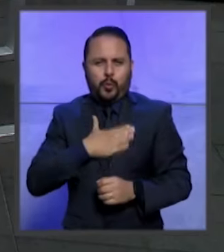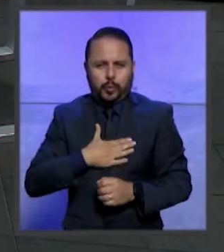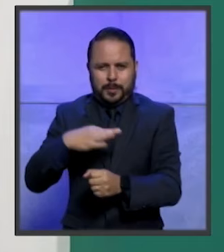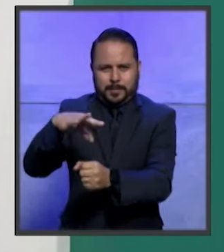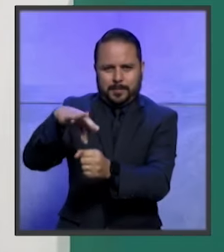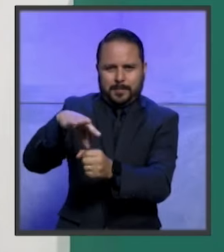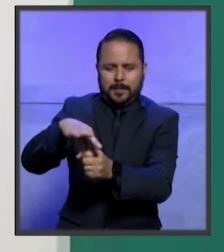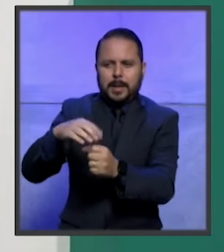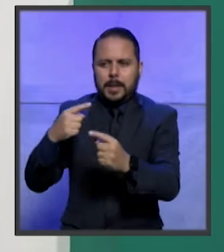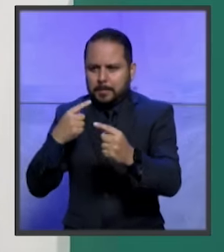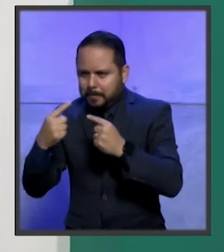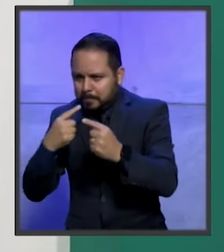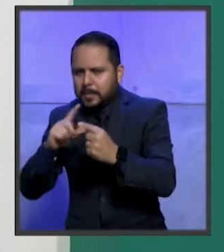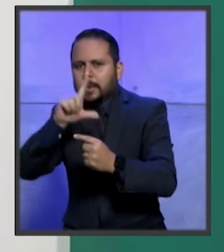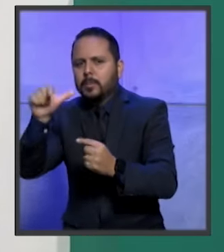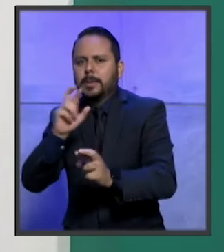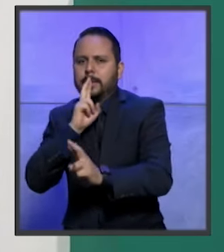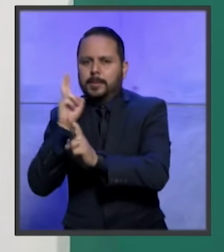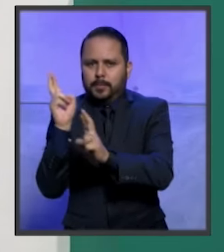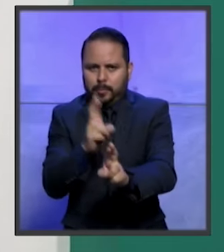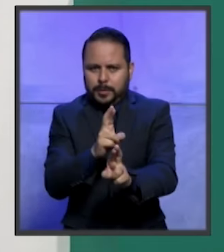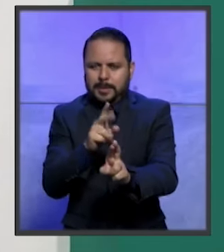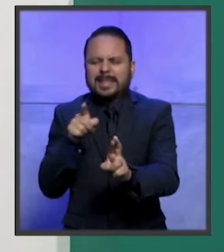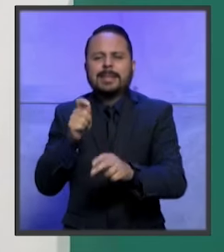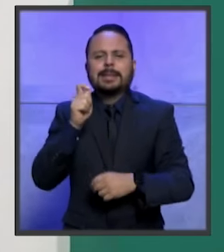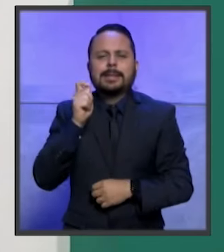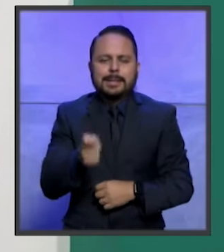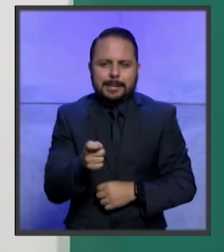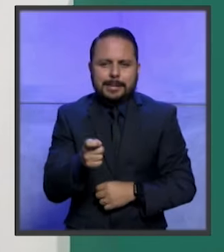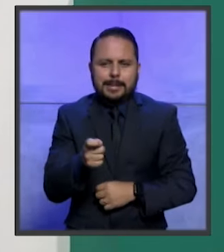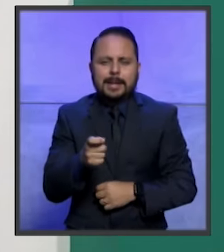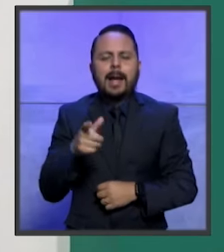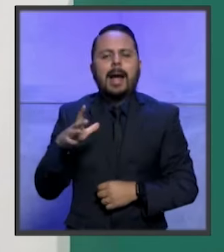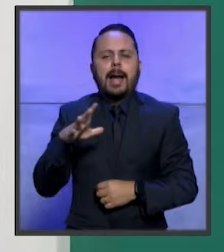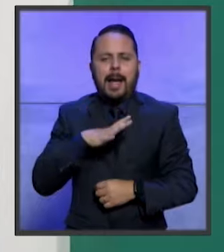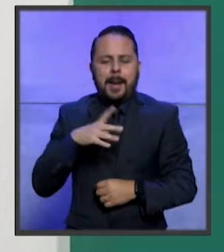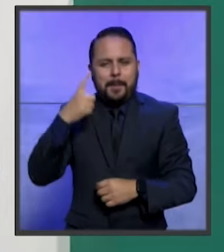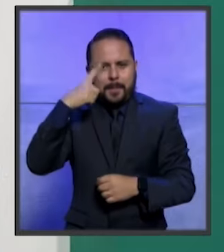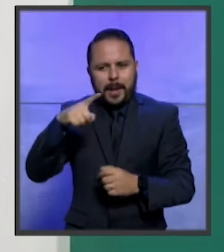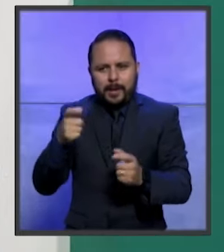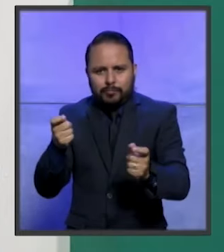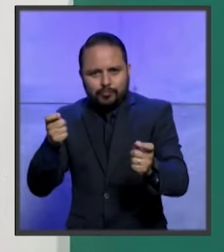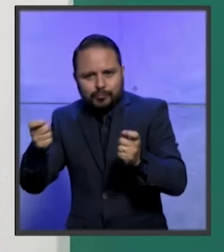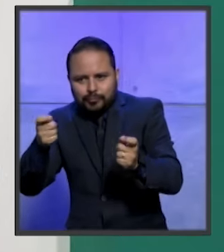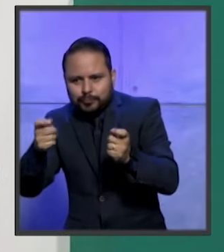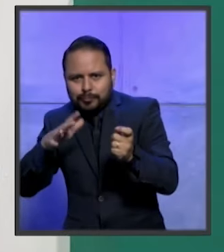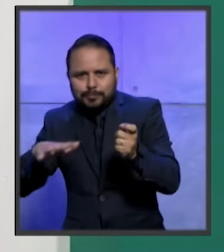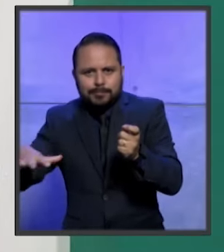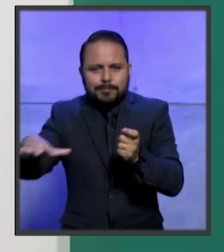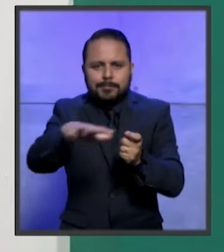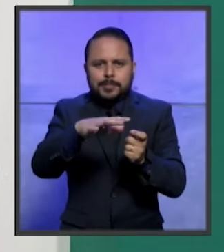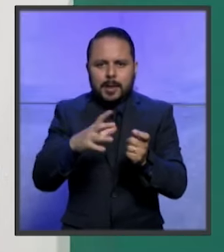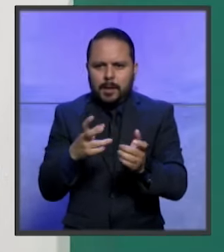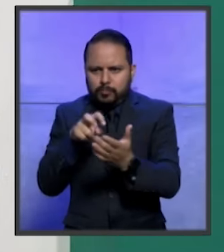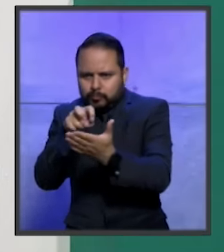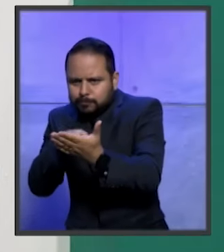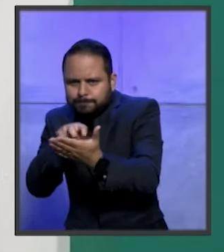electoral es decir la resolución de los medios de impugnación que consiste en la administración